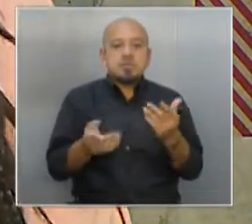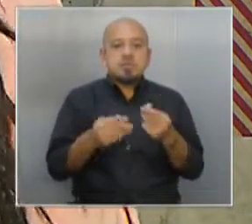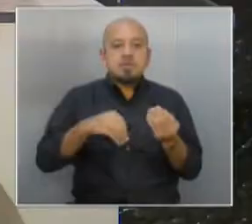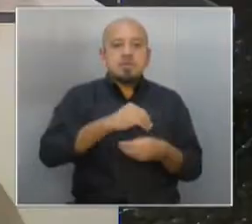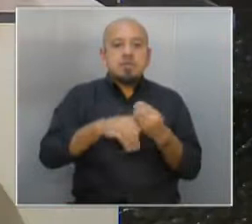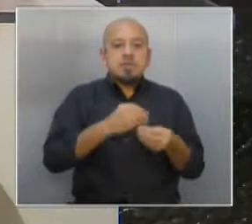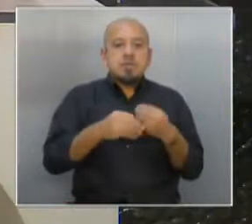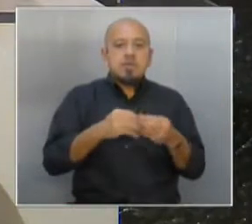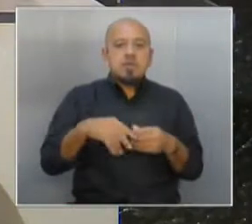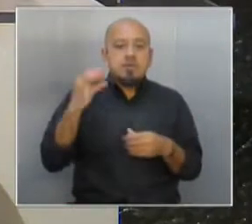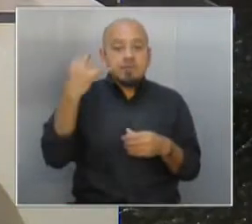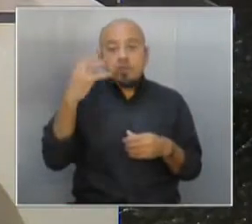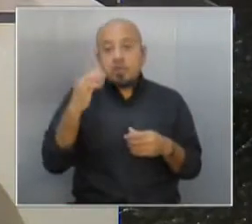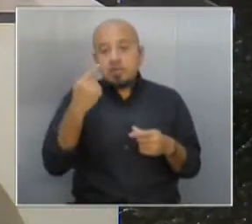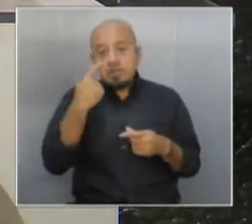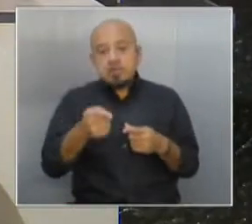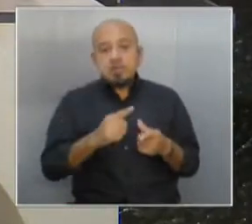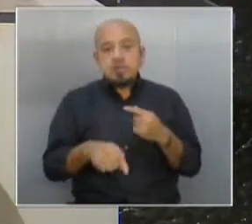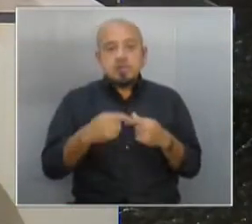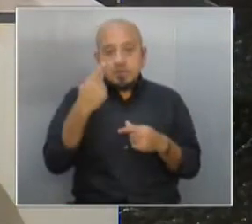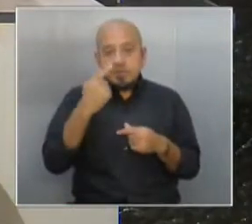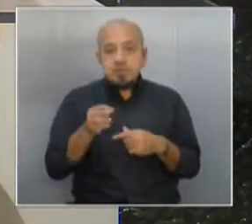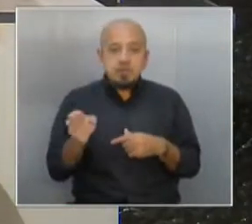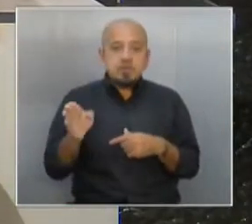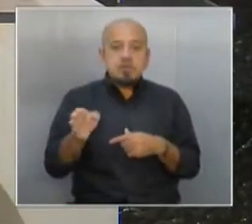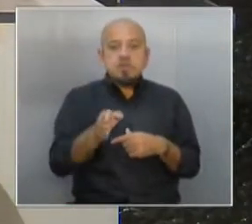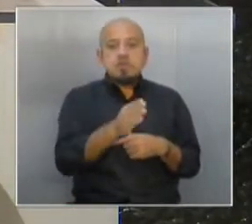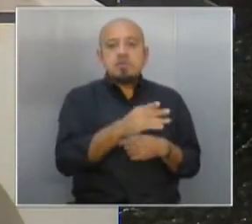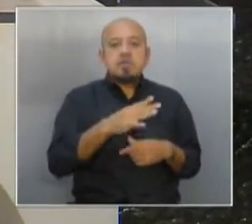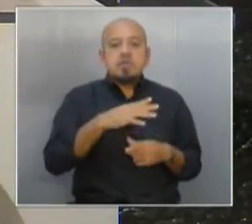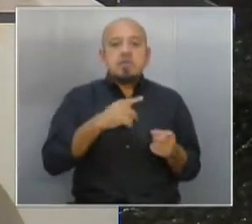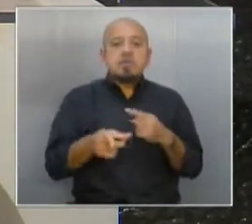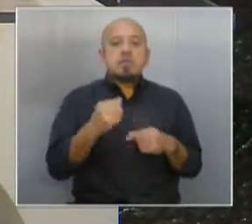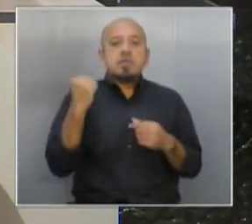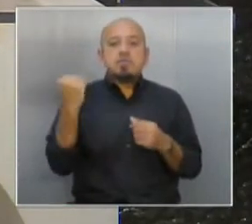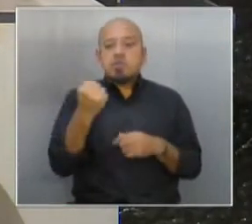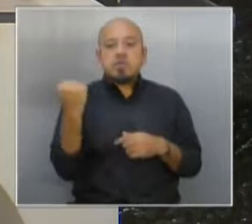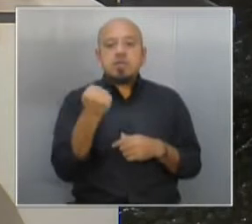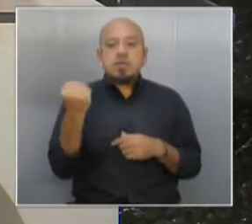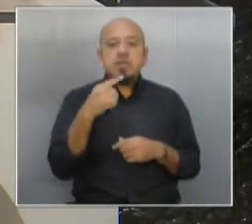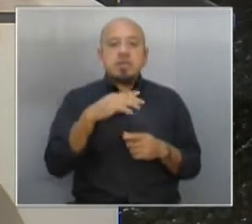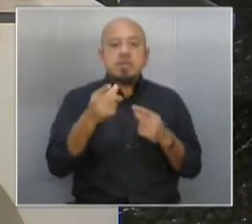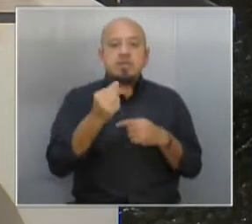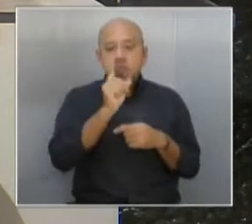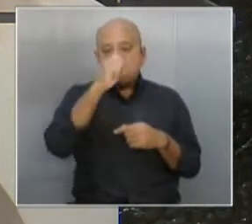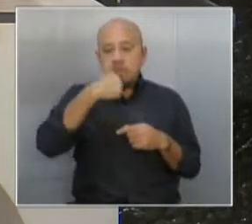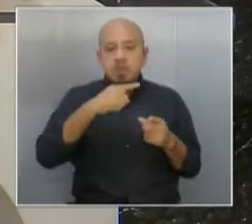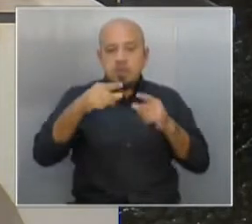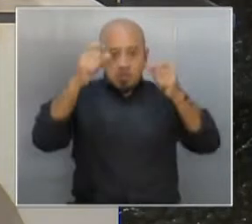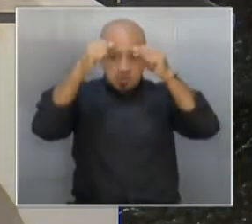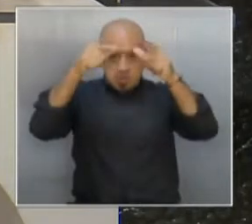frutas. Y bueno, recorriendo un poco la granja, contándonos qué productos y qué importancia tiene eso, ¿no? El Montevideo rural, que por ahí es un poco